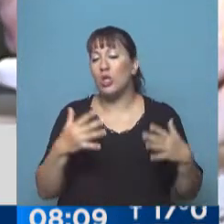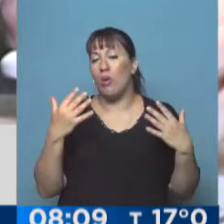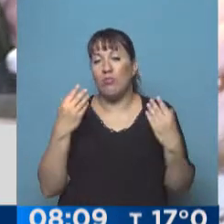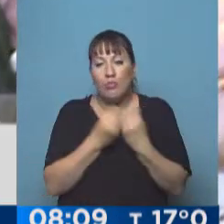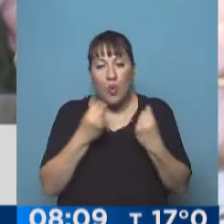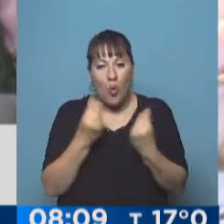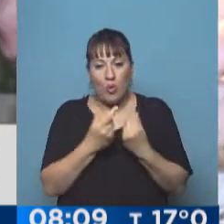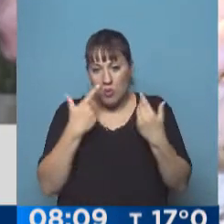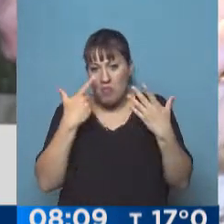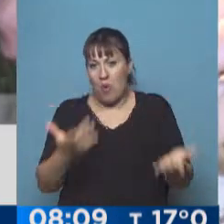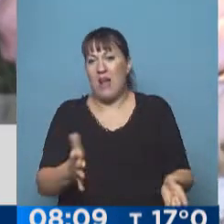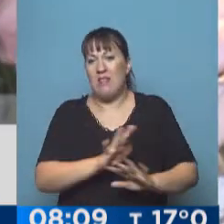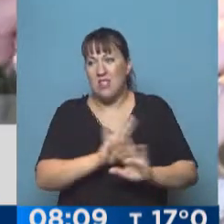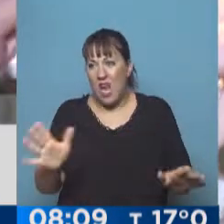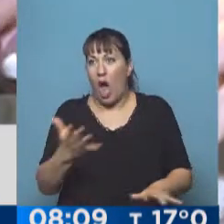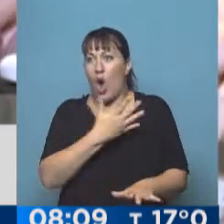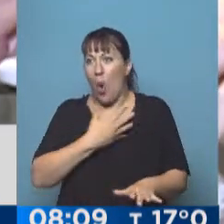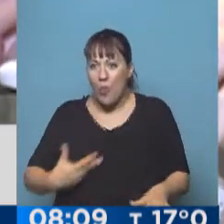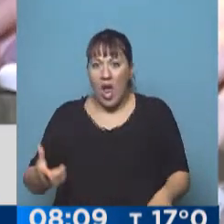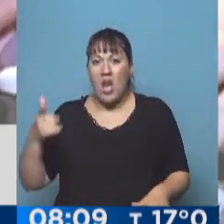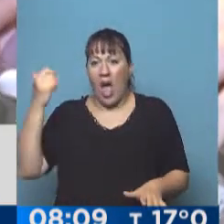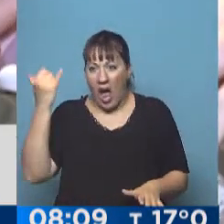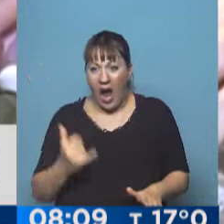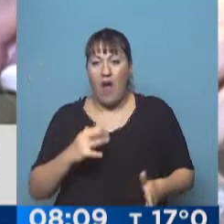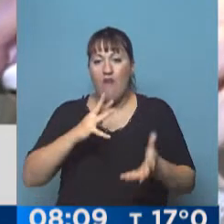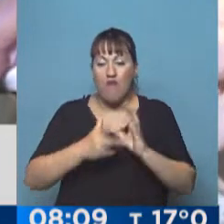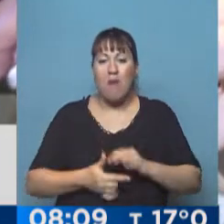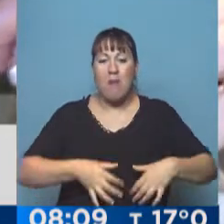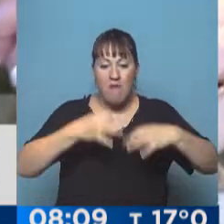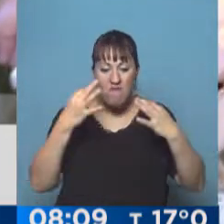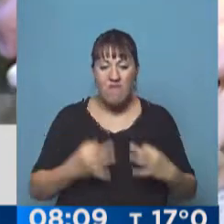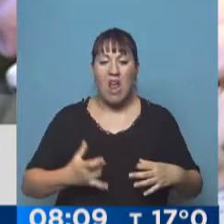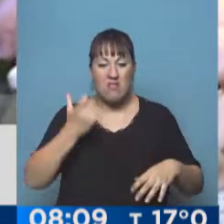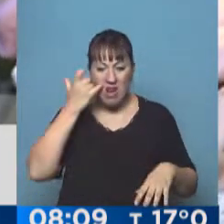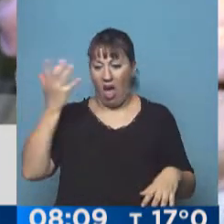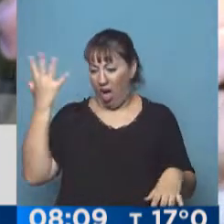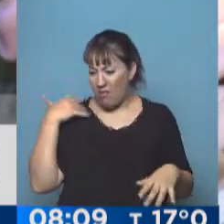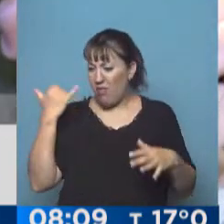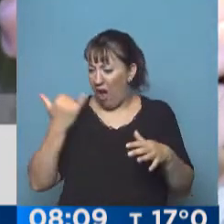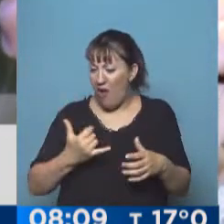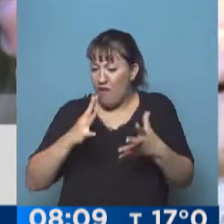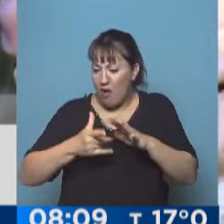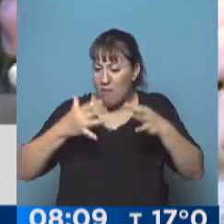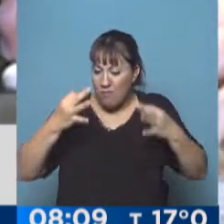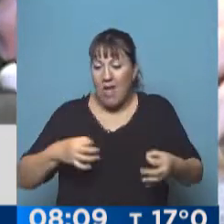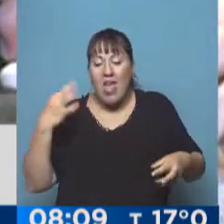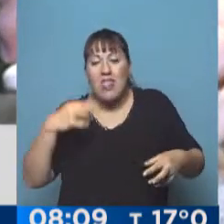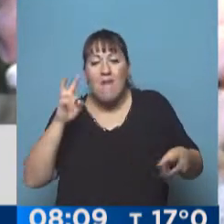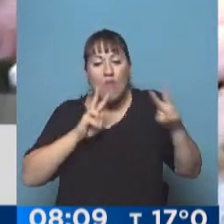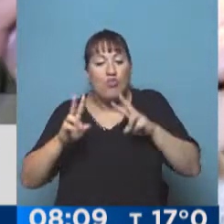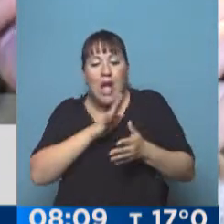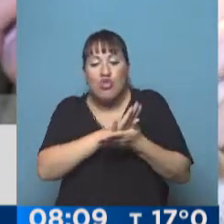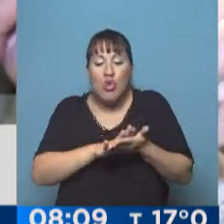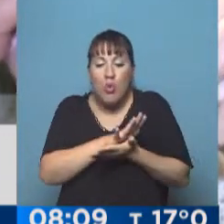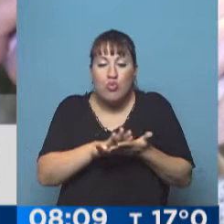de demostraciones por parte del gobierno que fue y forma de regularizar hechos ya existentes y que hay que encontrarle la vuelta para resolverlos